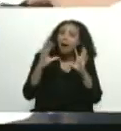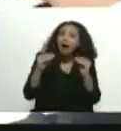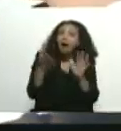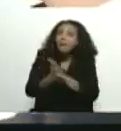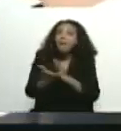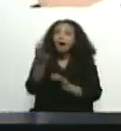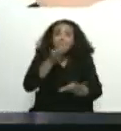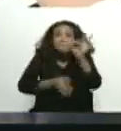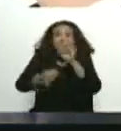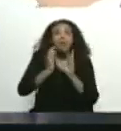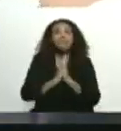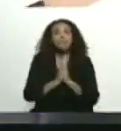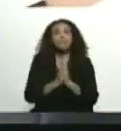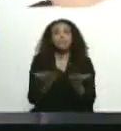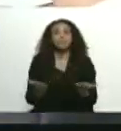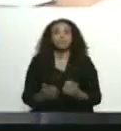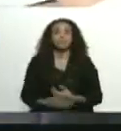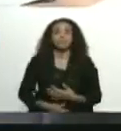Adelante.